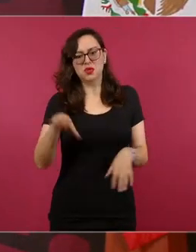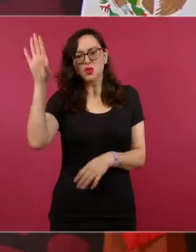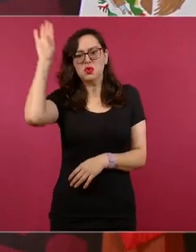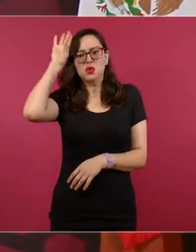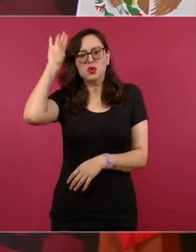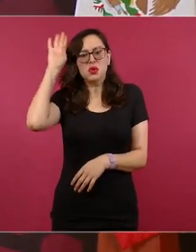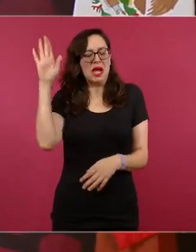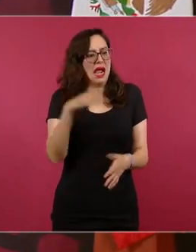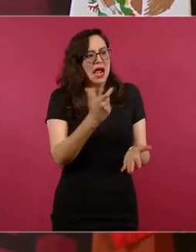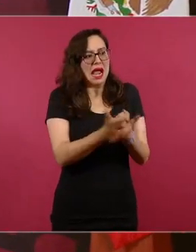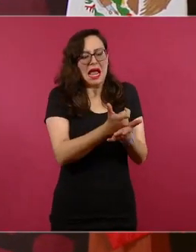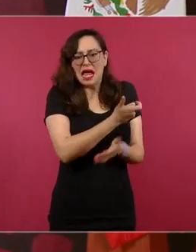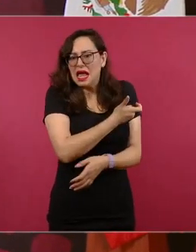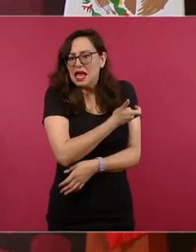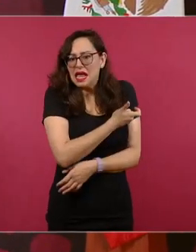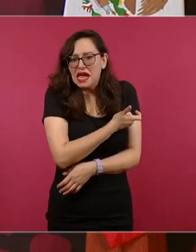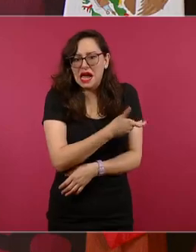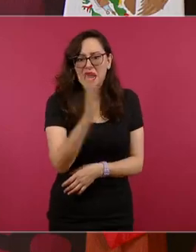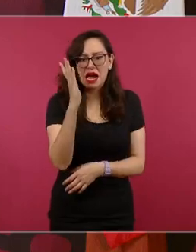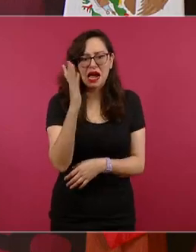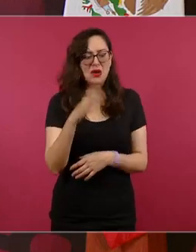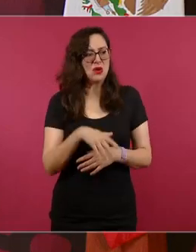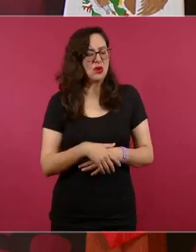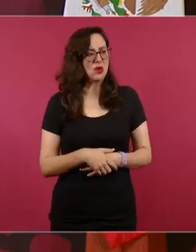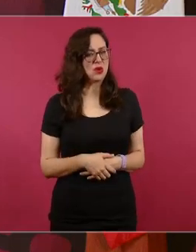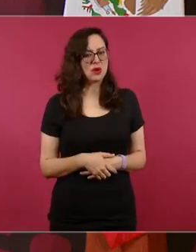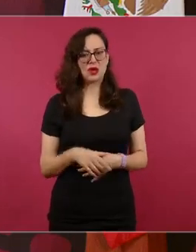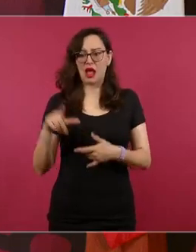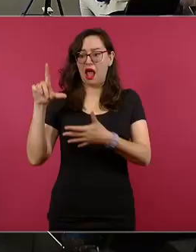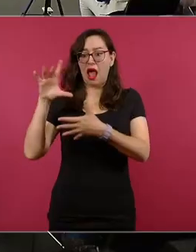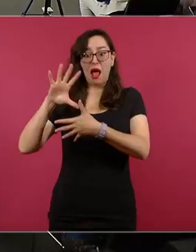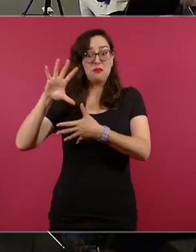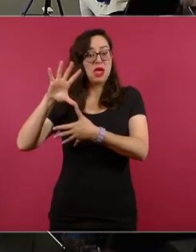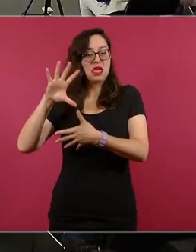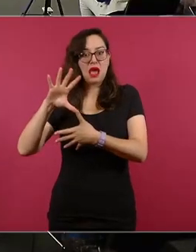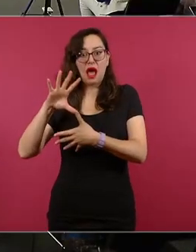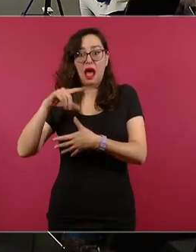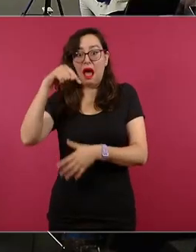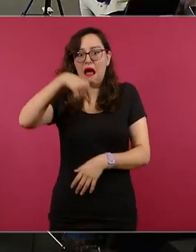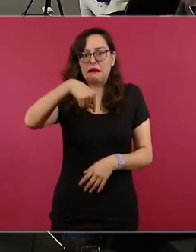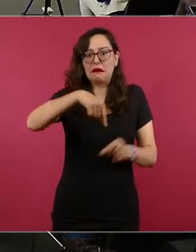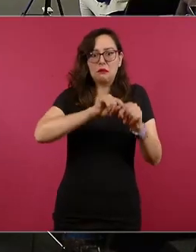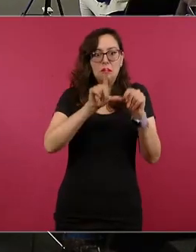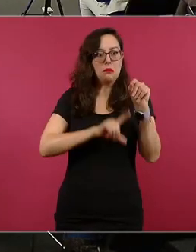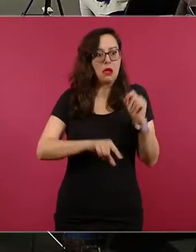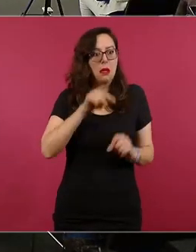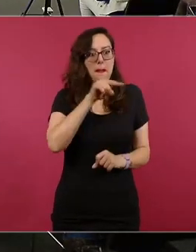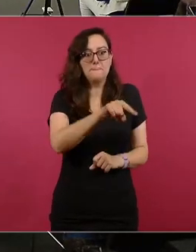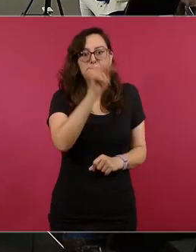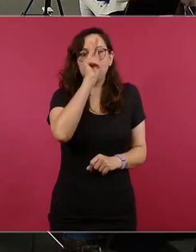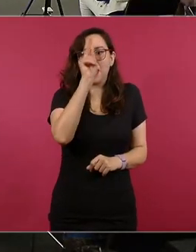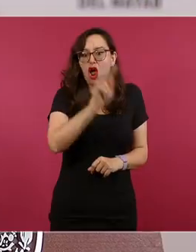Las comisiones, lo que cobraban. Entonces, hubo resistencia,